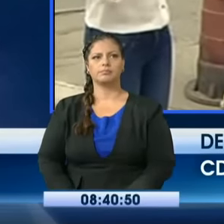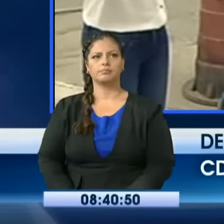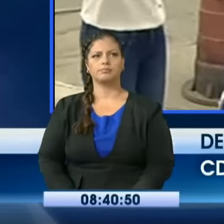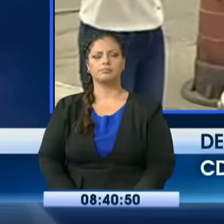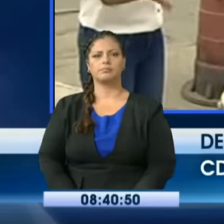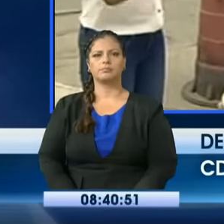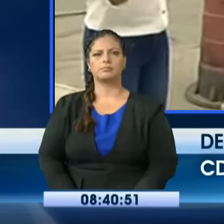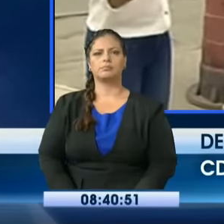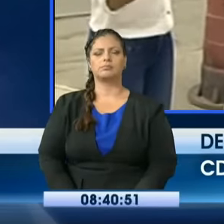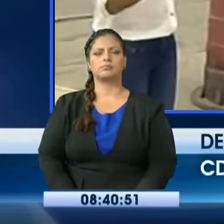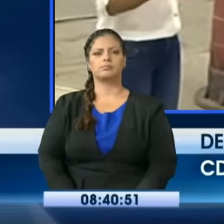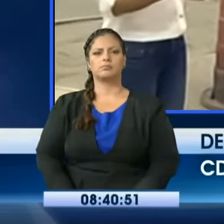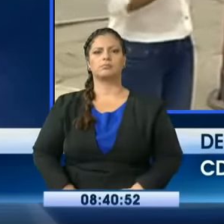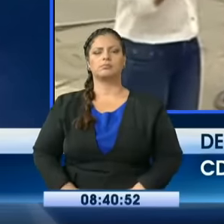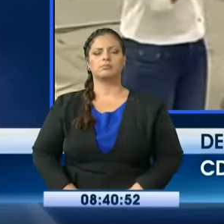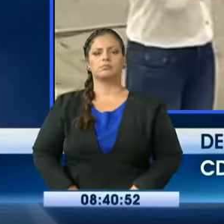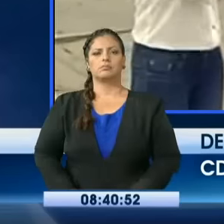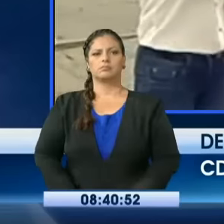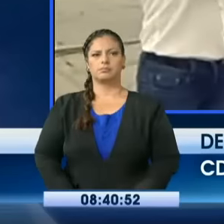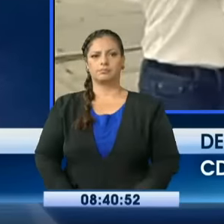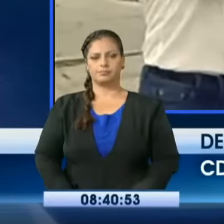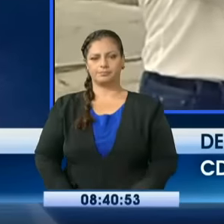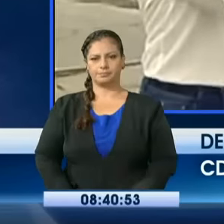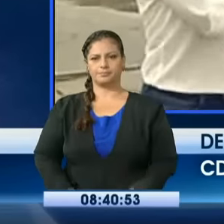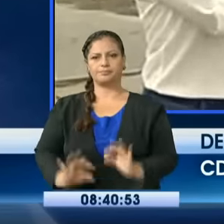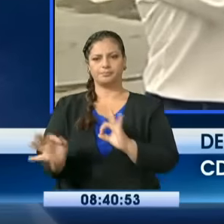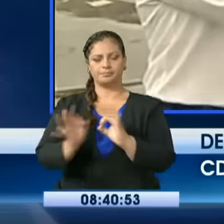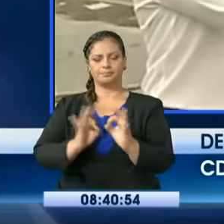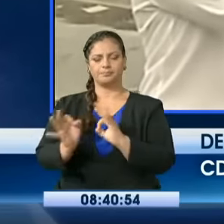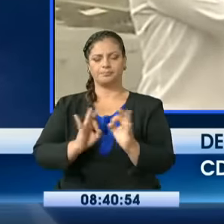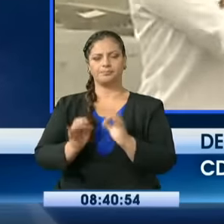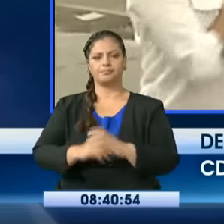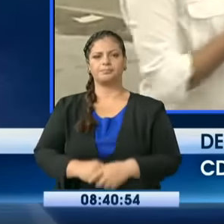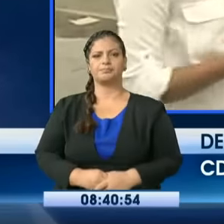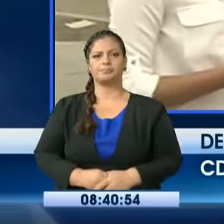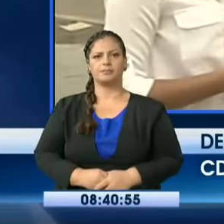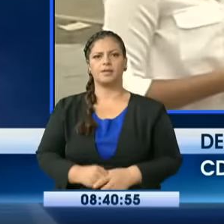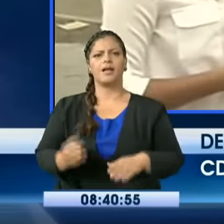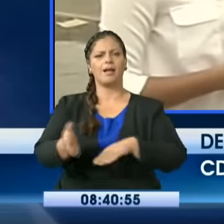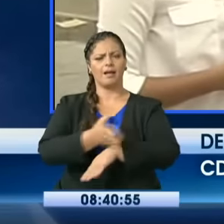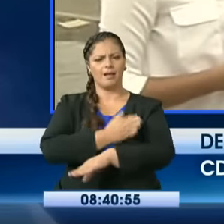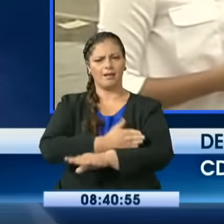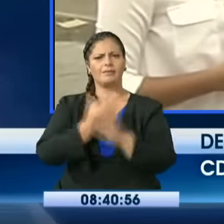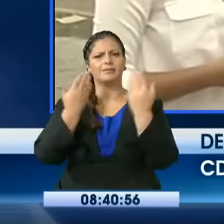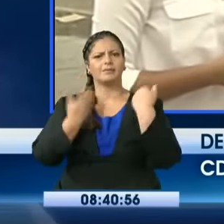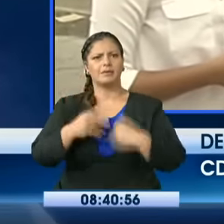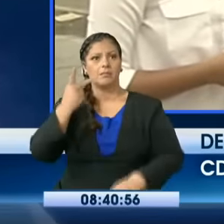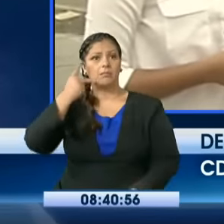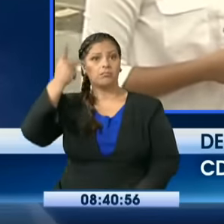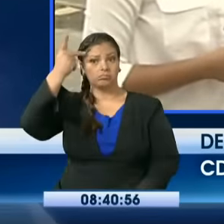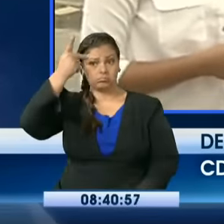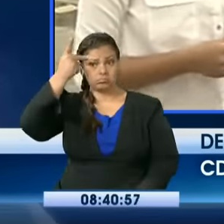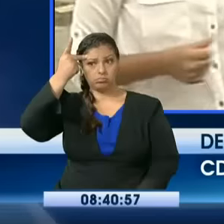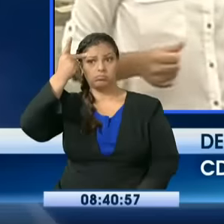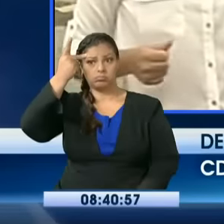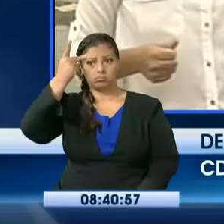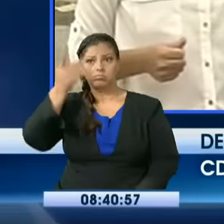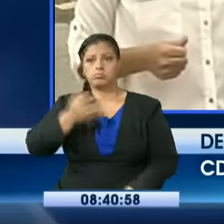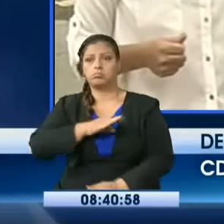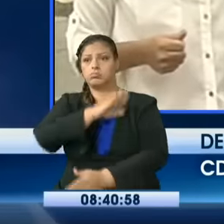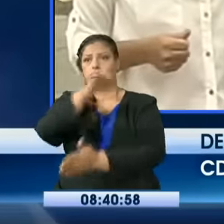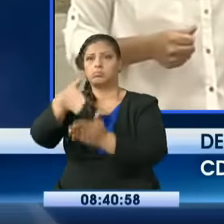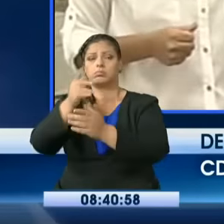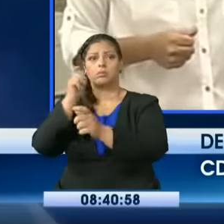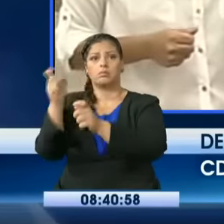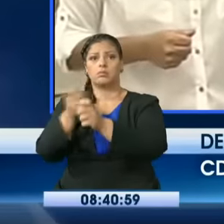una acción penal, entonces, en contra de él? Ok, los padres de familia ya han iniciado alguna acción penal. Conozco a ellos que han presentado una denuncia en la